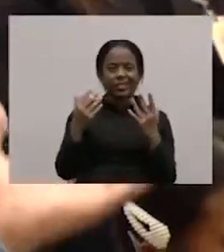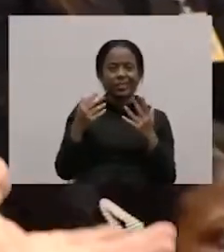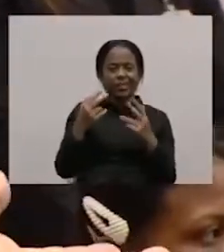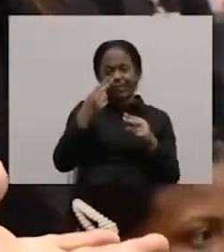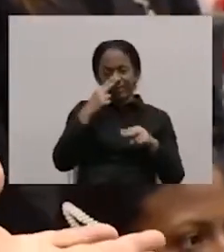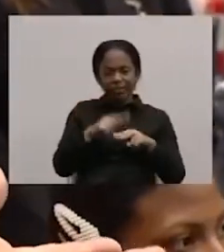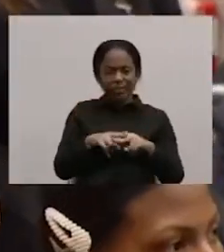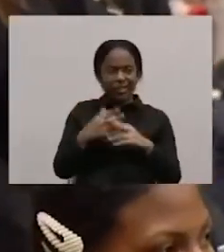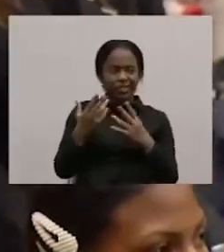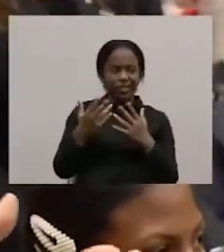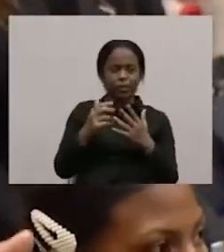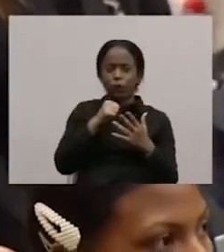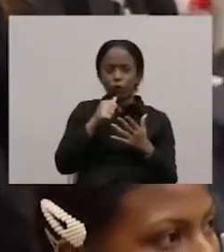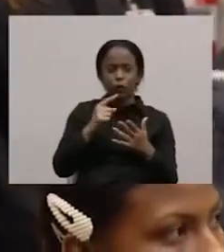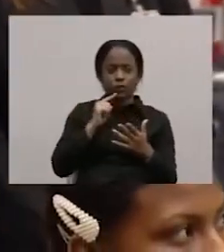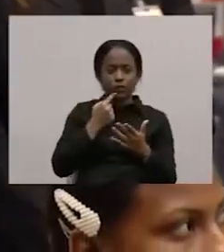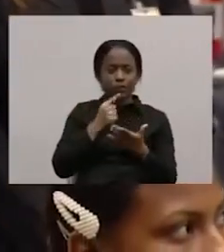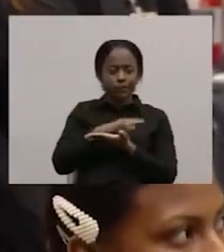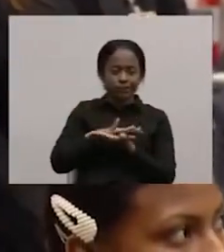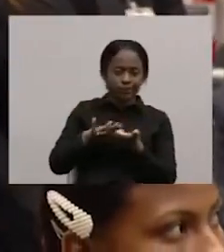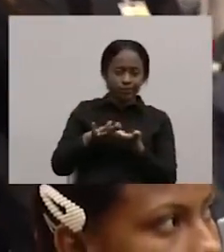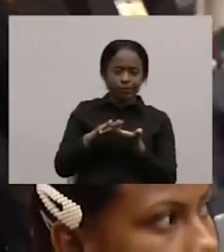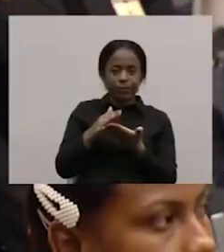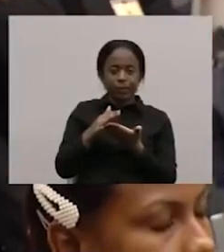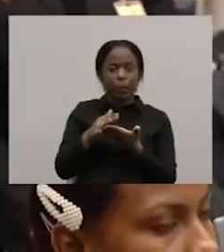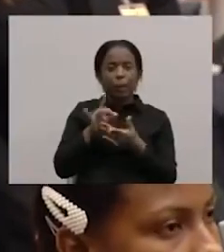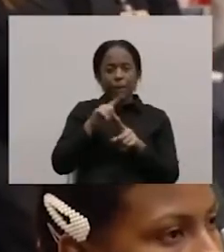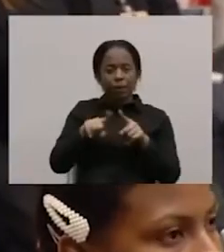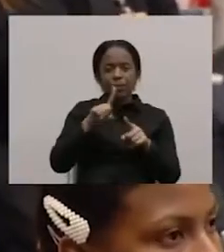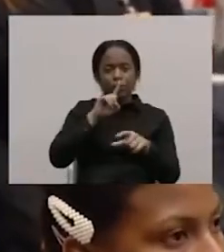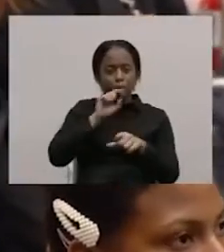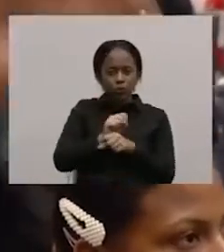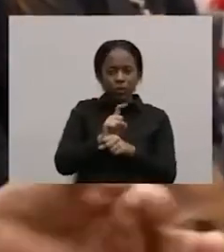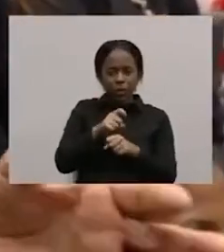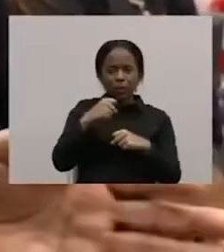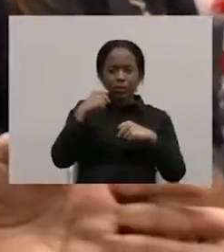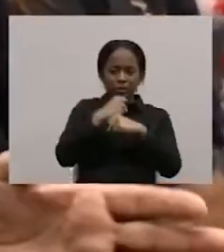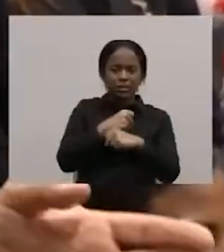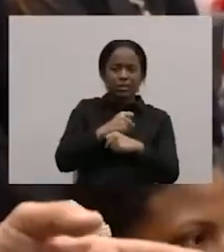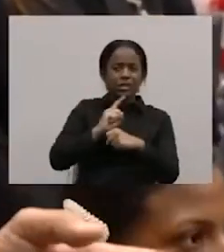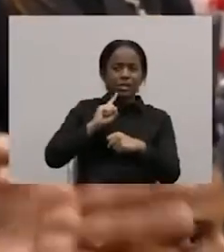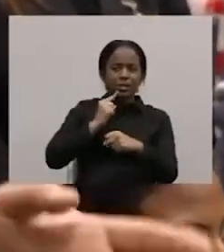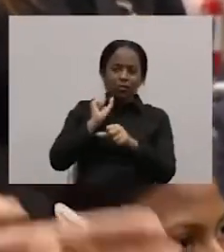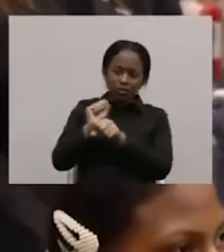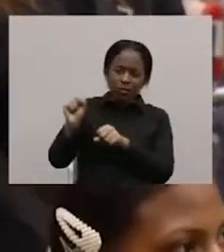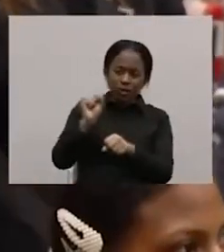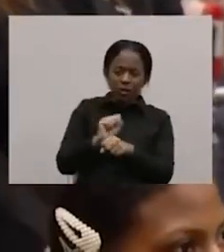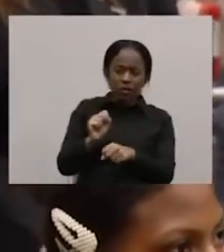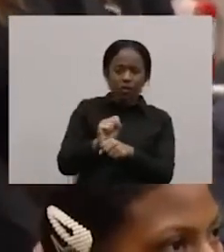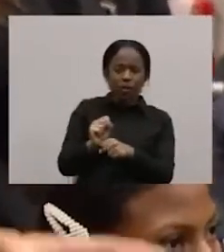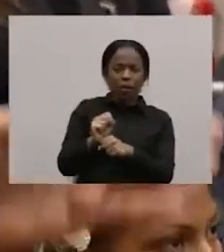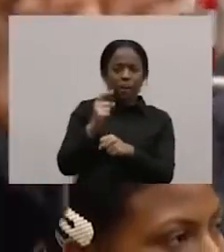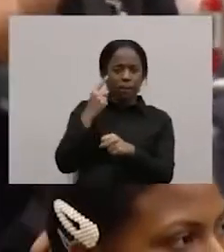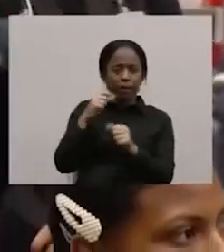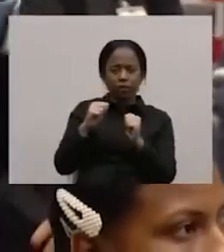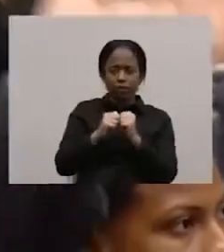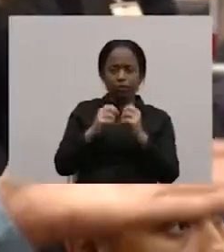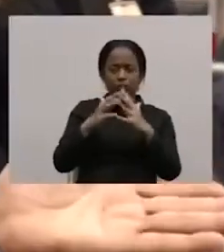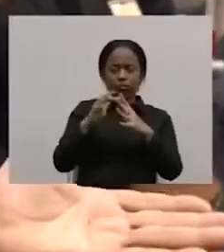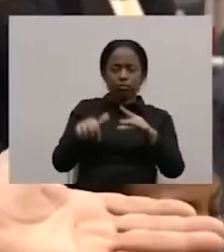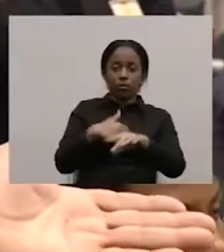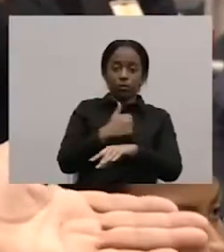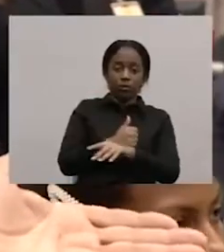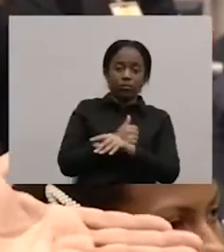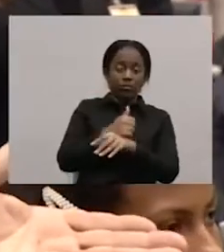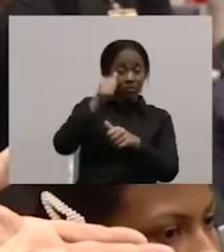esas que realmente fajarse a construir un instrumento que nosotros pensábamos, en el momento que lo hicimos, que la